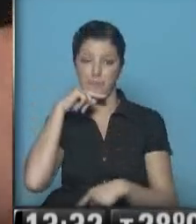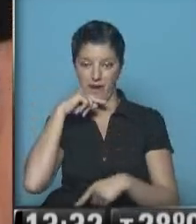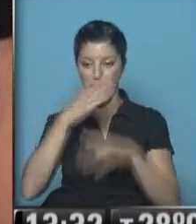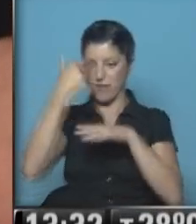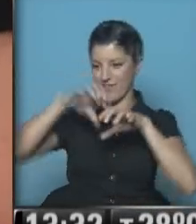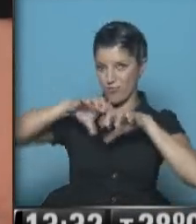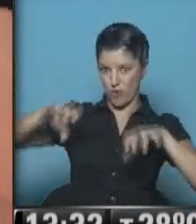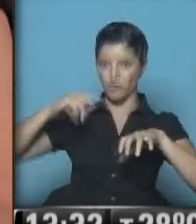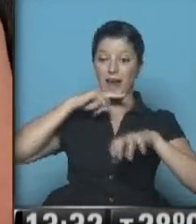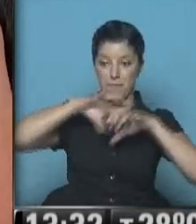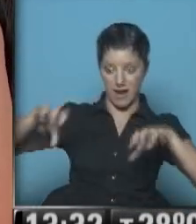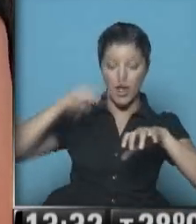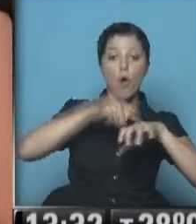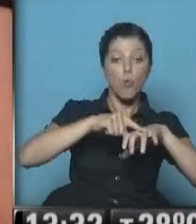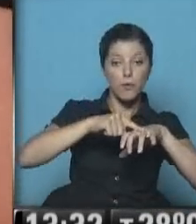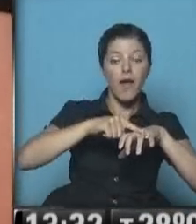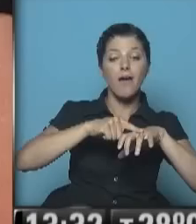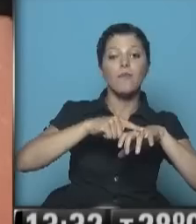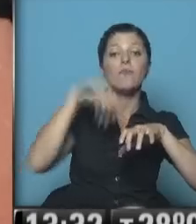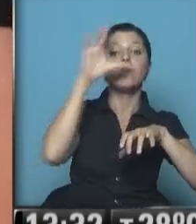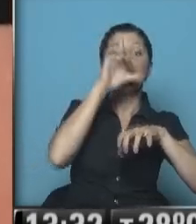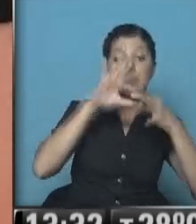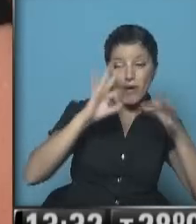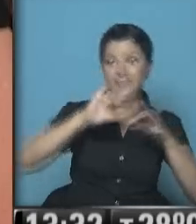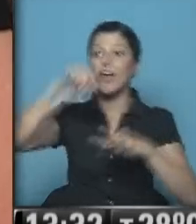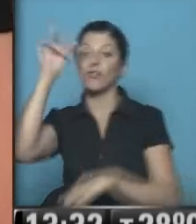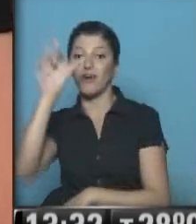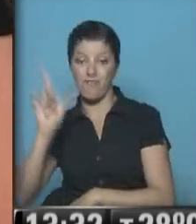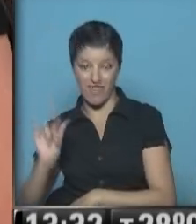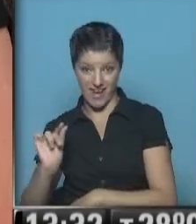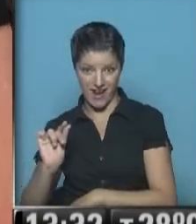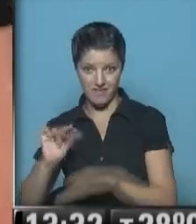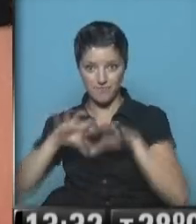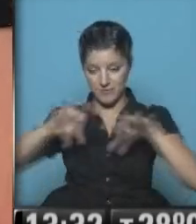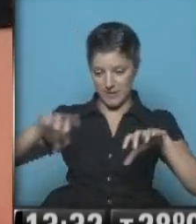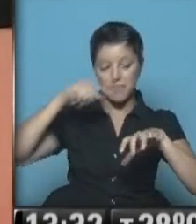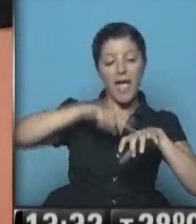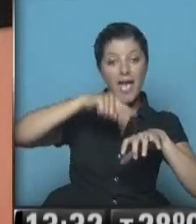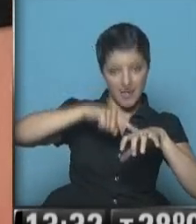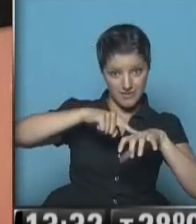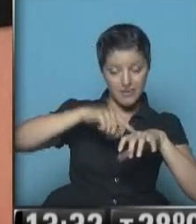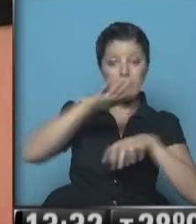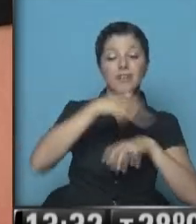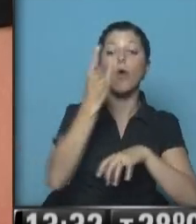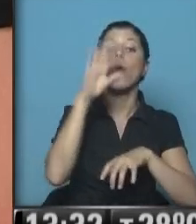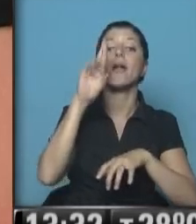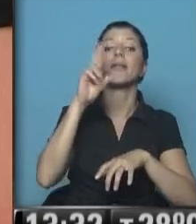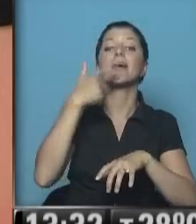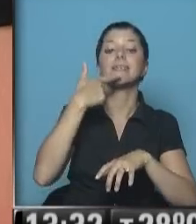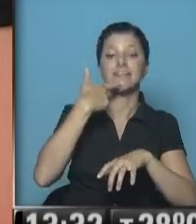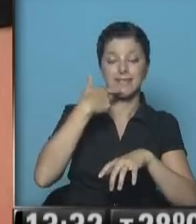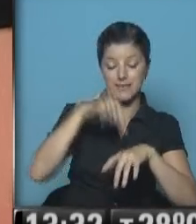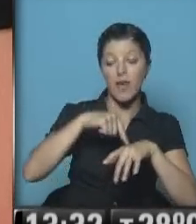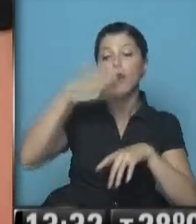República Federal y en República Democrática, la República Democrática estaba en el área de la Unión Soviética, después